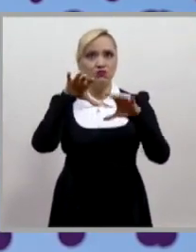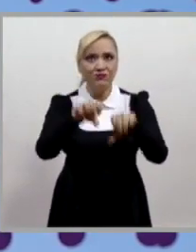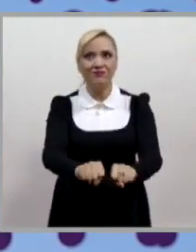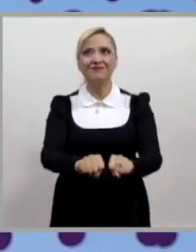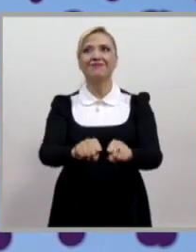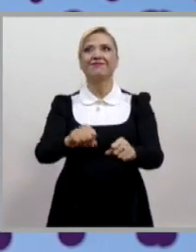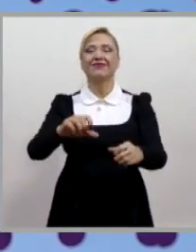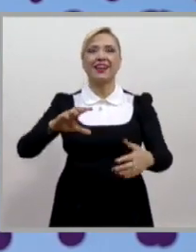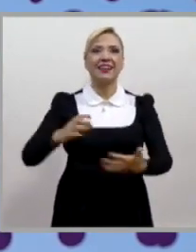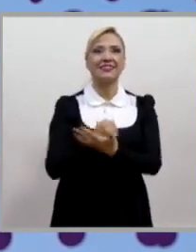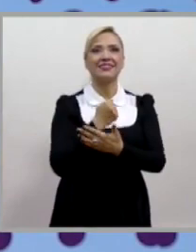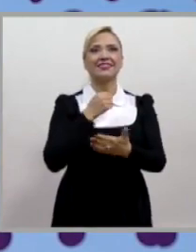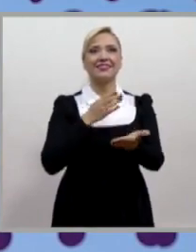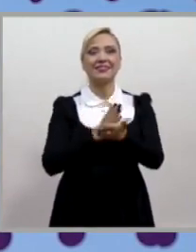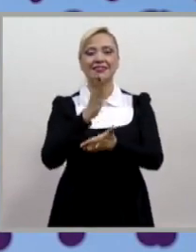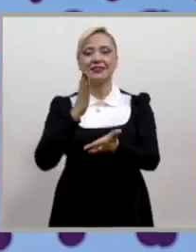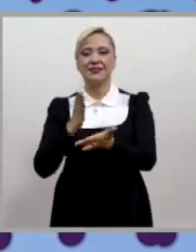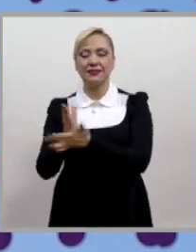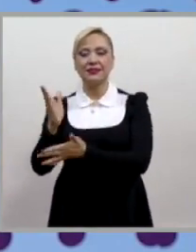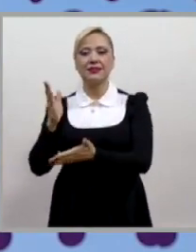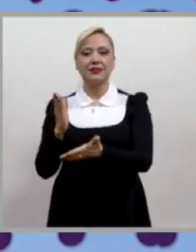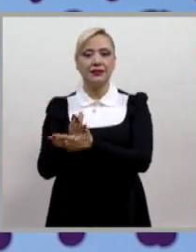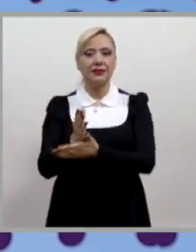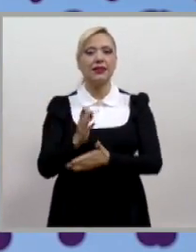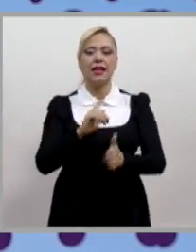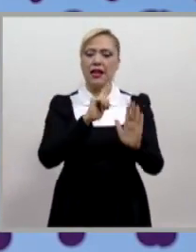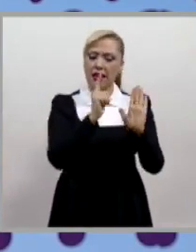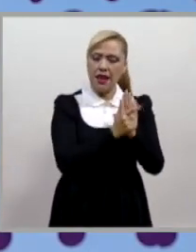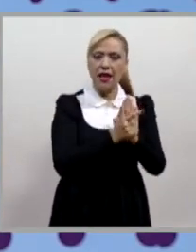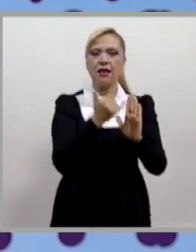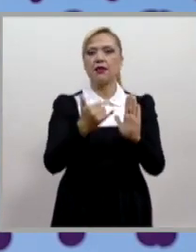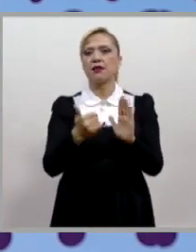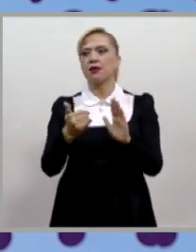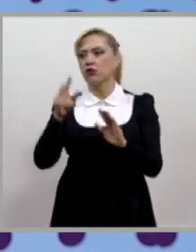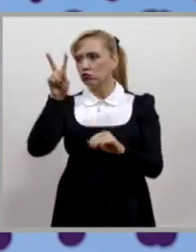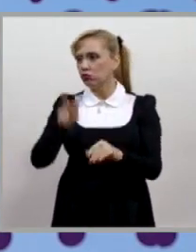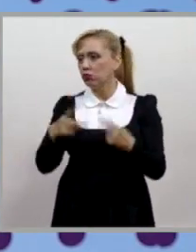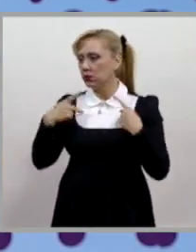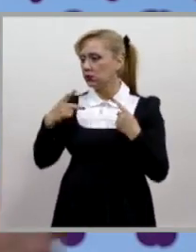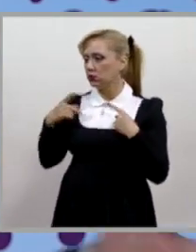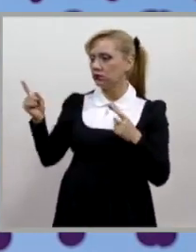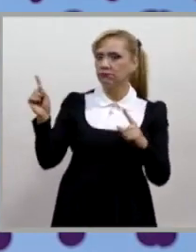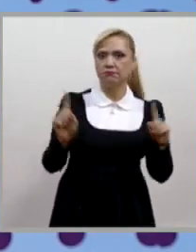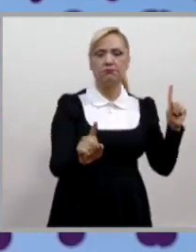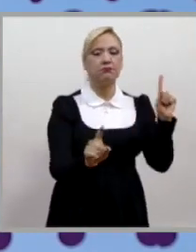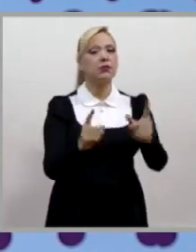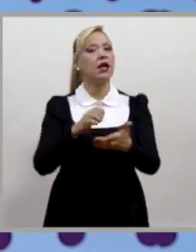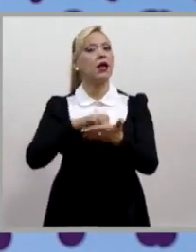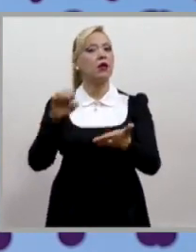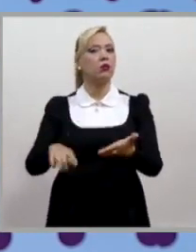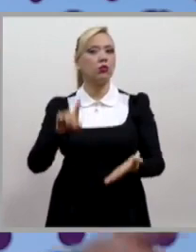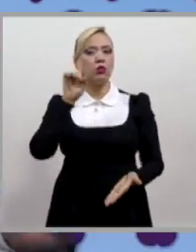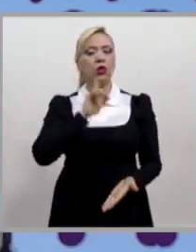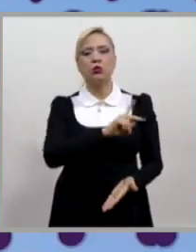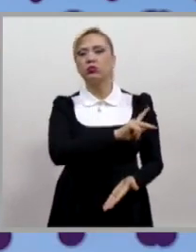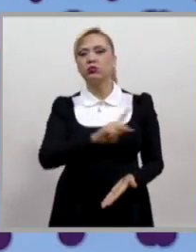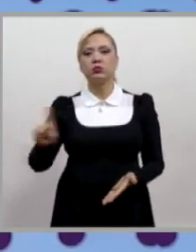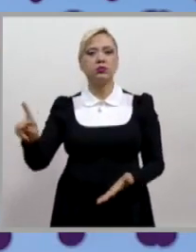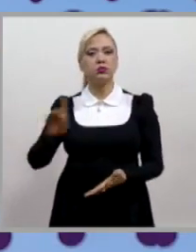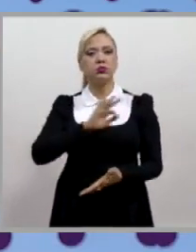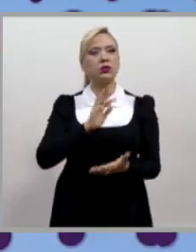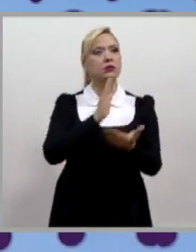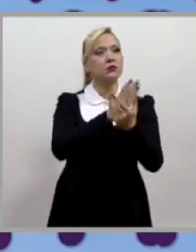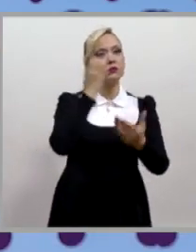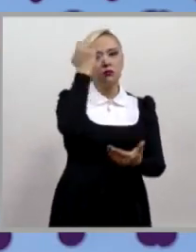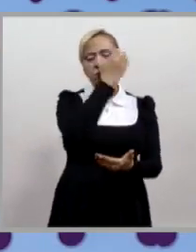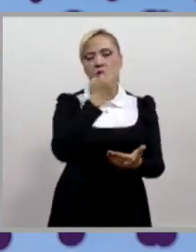formales, constitucionales, legales, pero también materiales, ¿no? Estas convocatorias exclusivas para mujeres o que obligan a cierta paridad